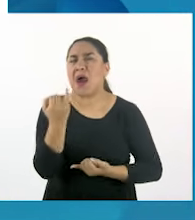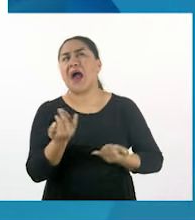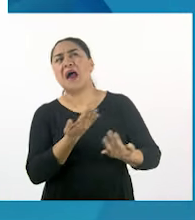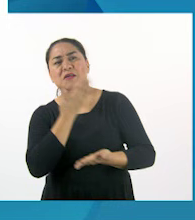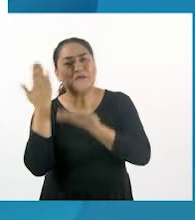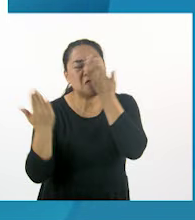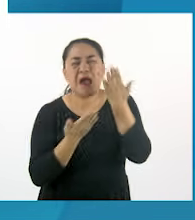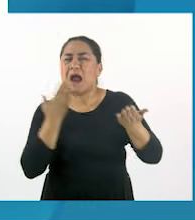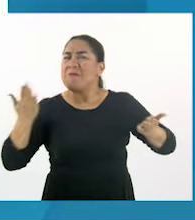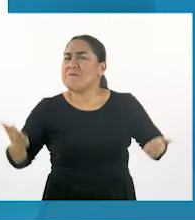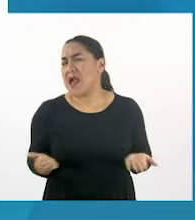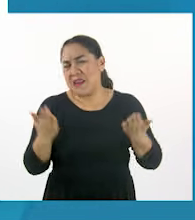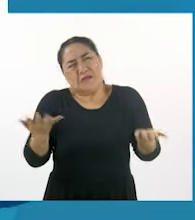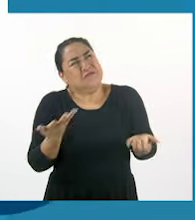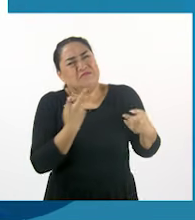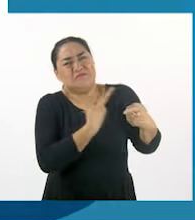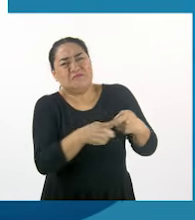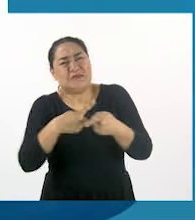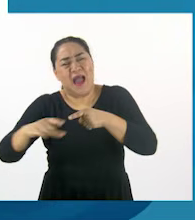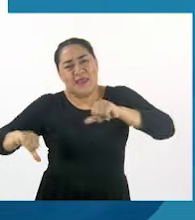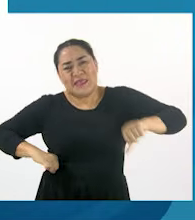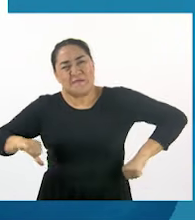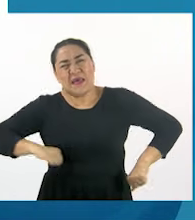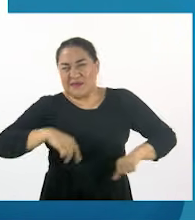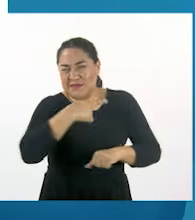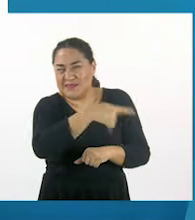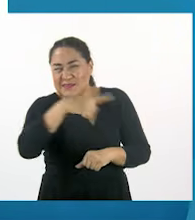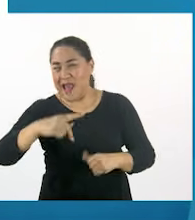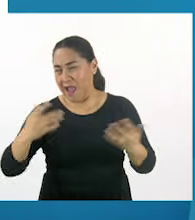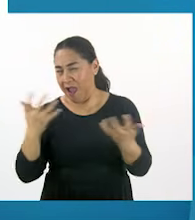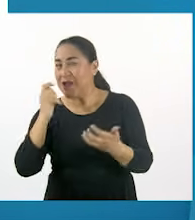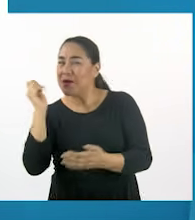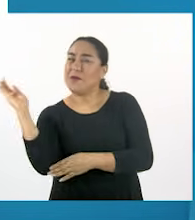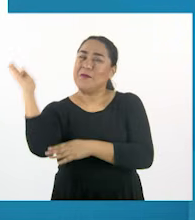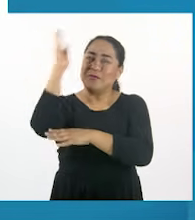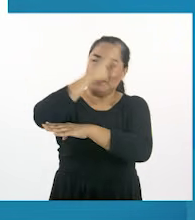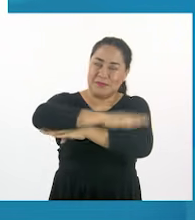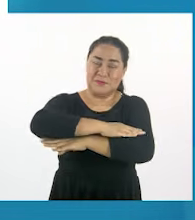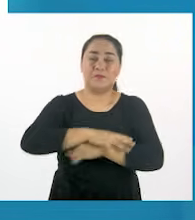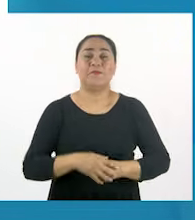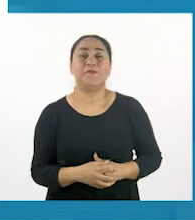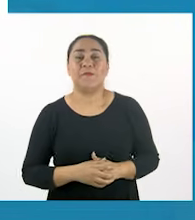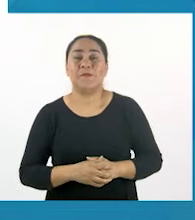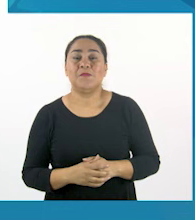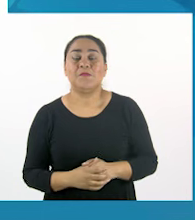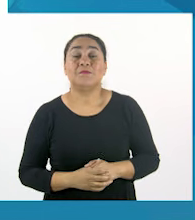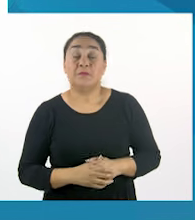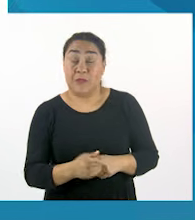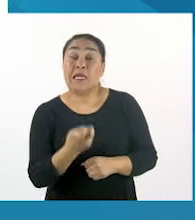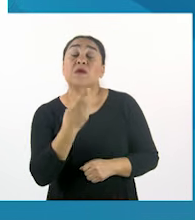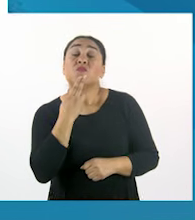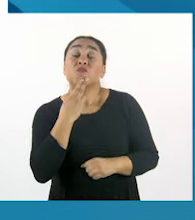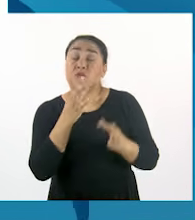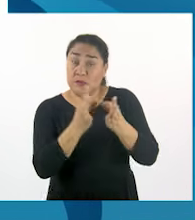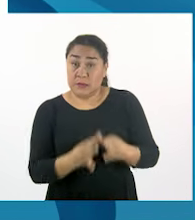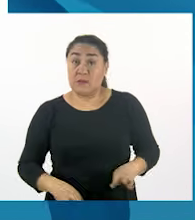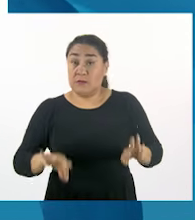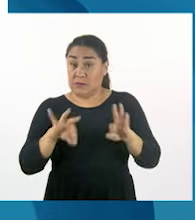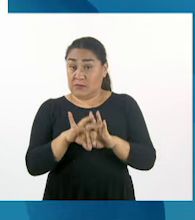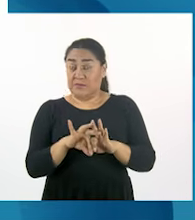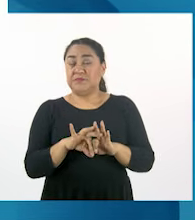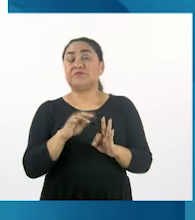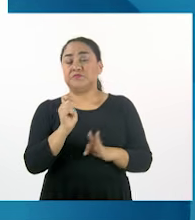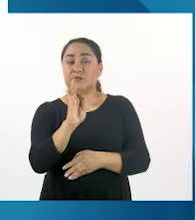bailar o muchas otras actividades que hacemos en el transcurso de nuestro día. Y son fuente importante de